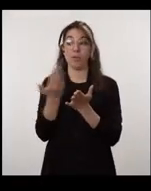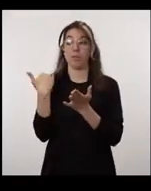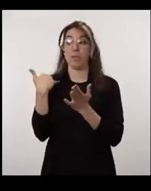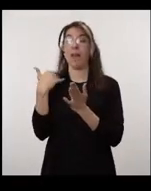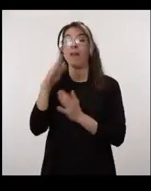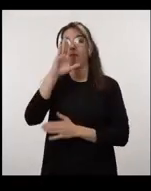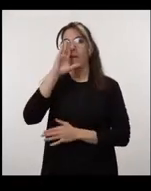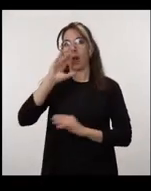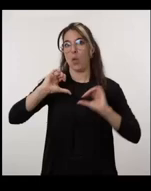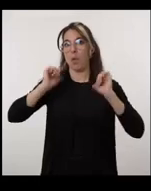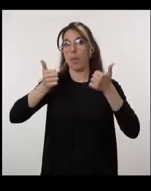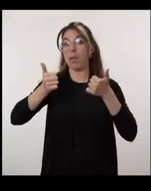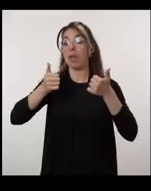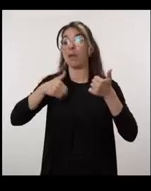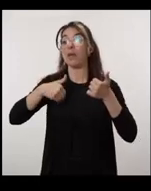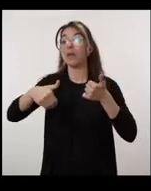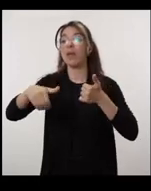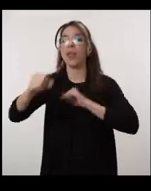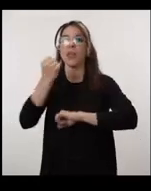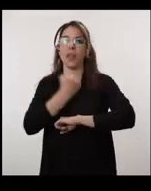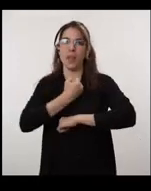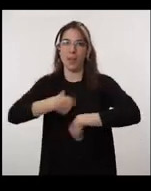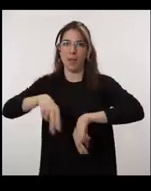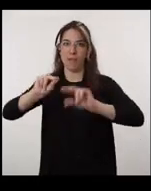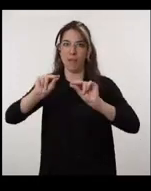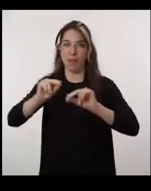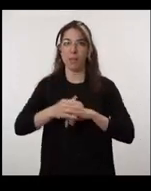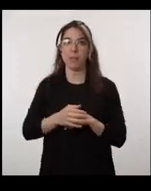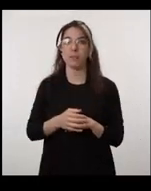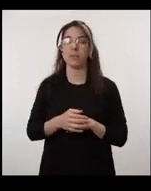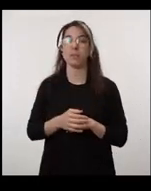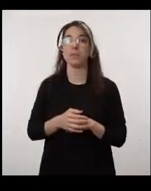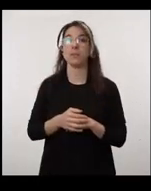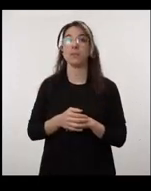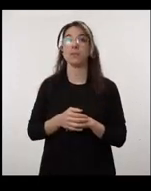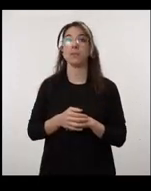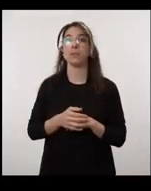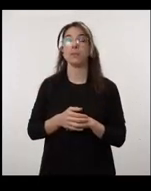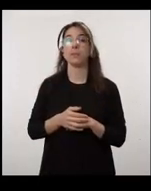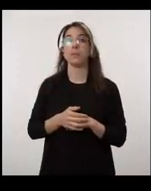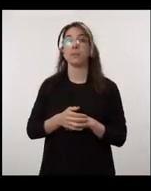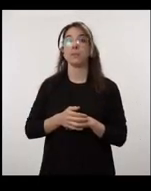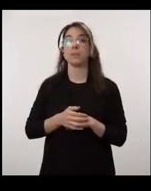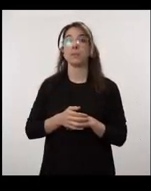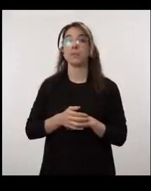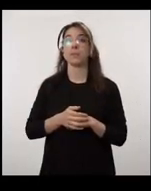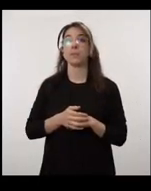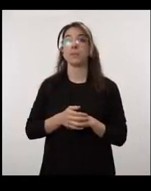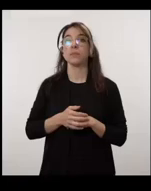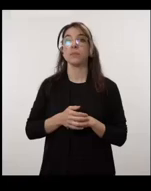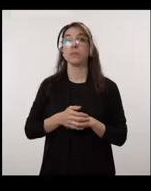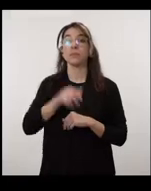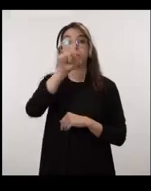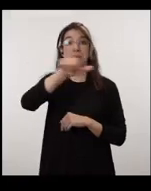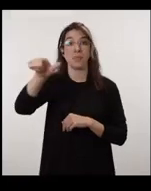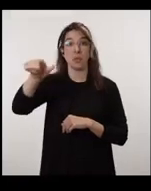inició en el mes de febrero y terminará en el mes de diciembre hemos elegido a 18